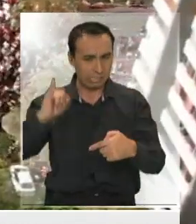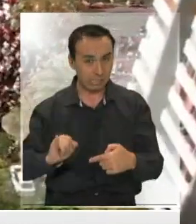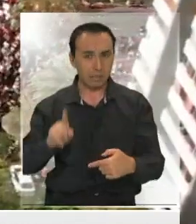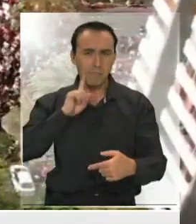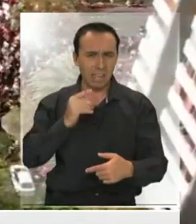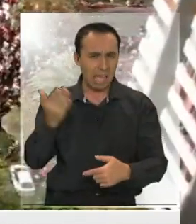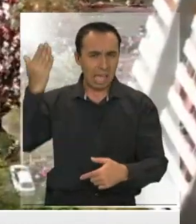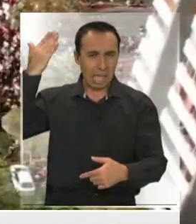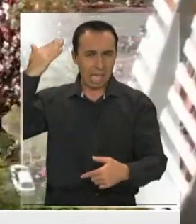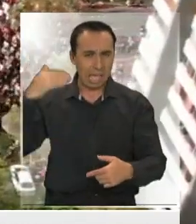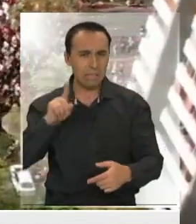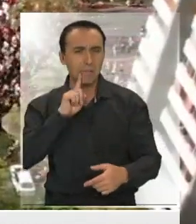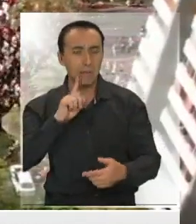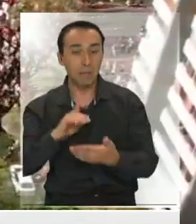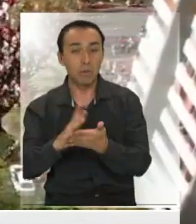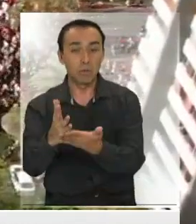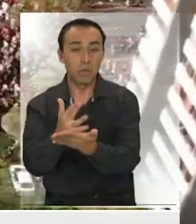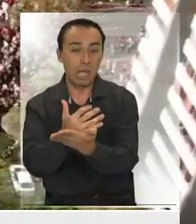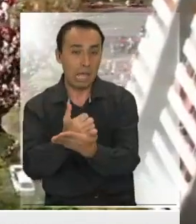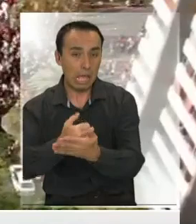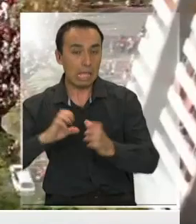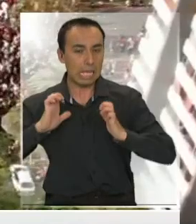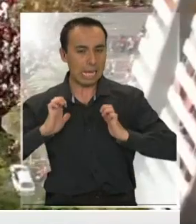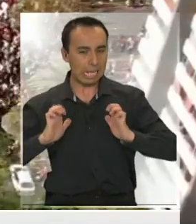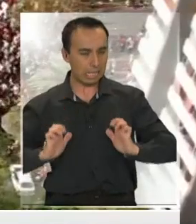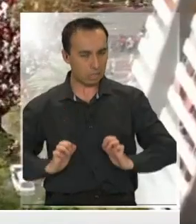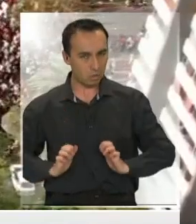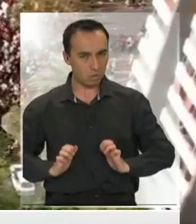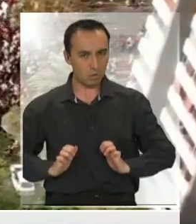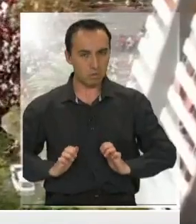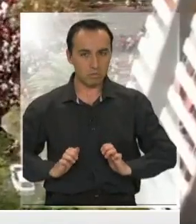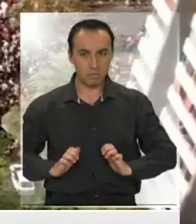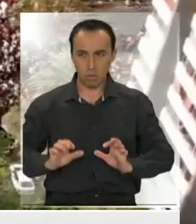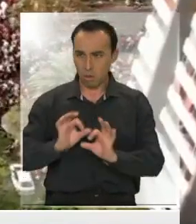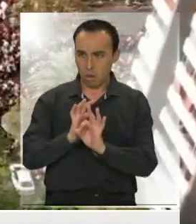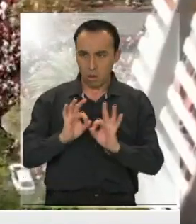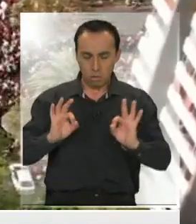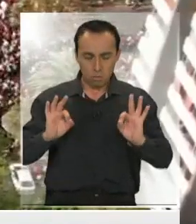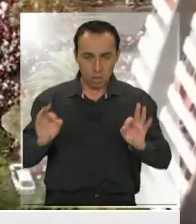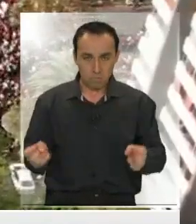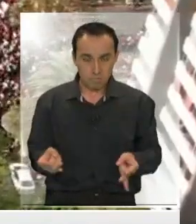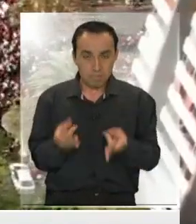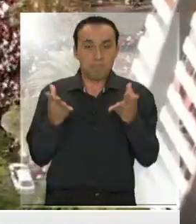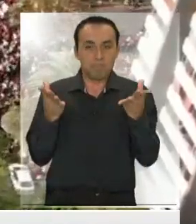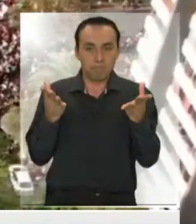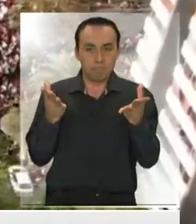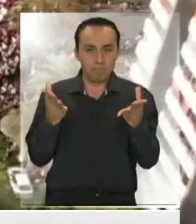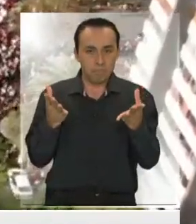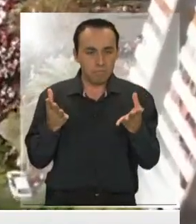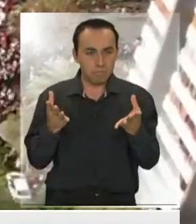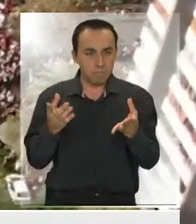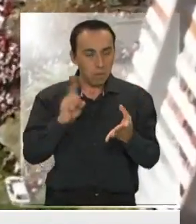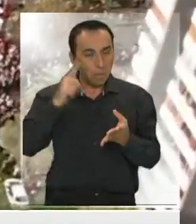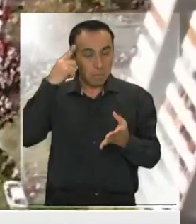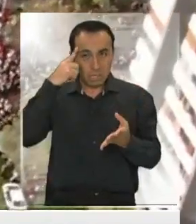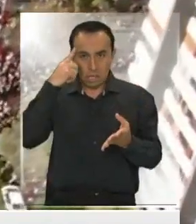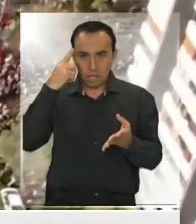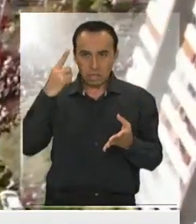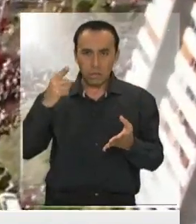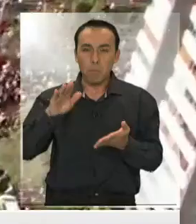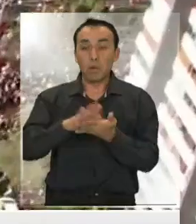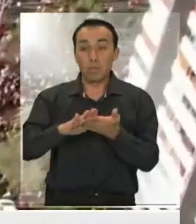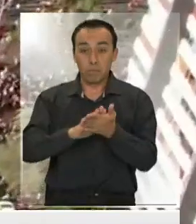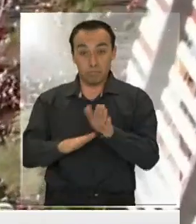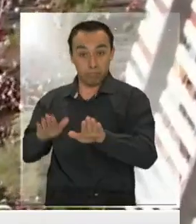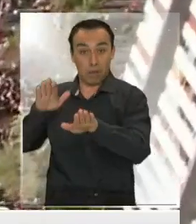Iglesia, ¿no? Con este salario o sueldo ético, que finalmente nunca encendió del todo como se hubiese pensado o si se hubiesen